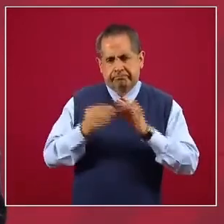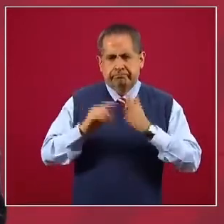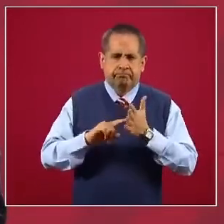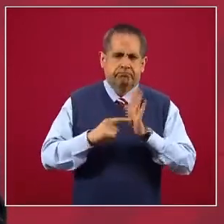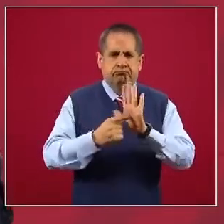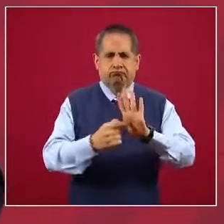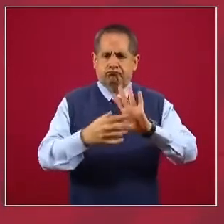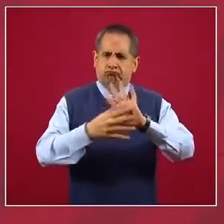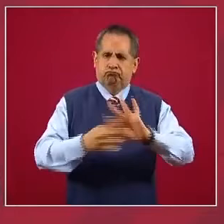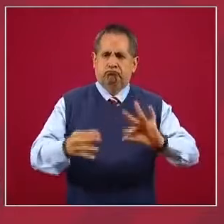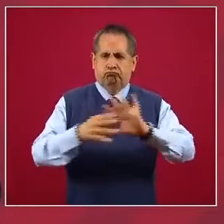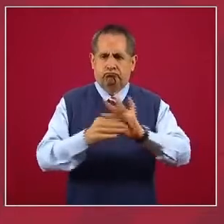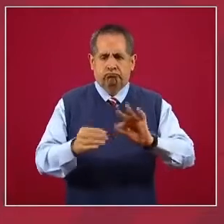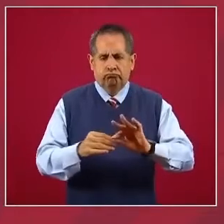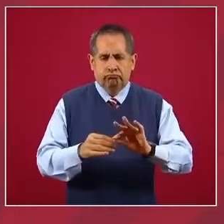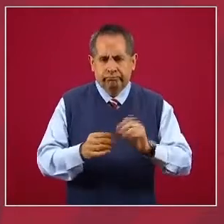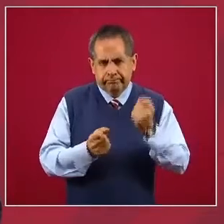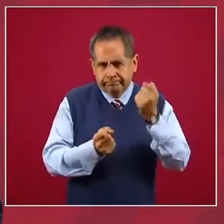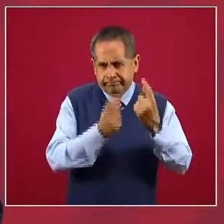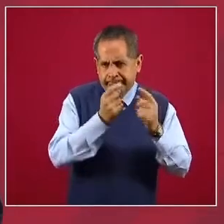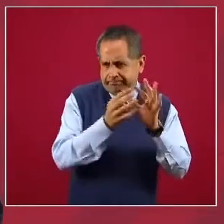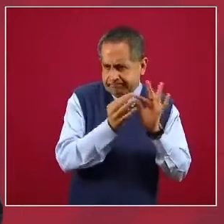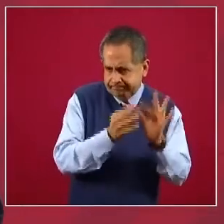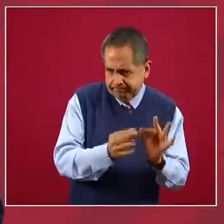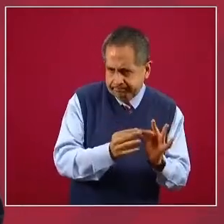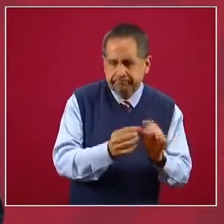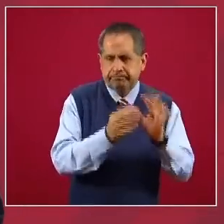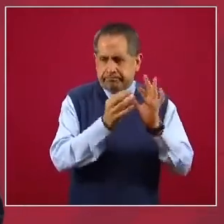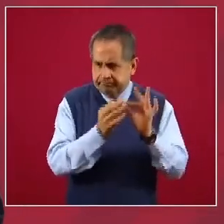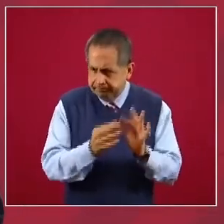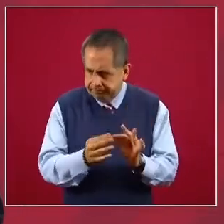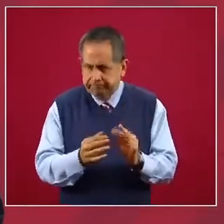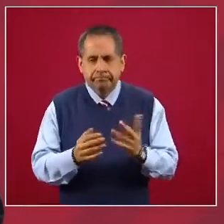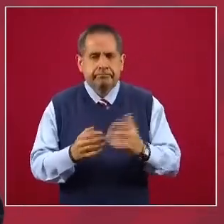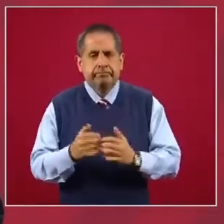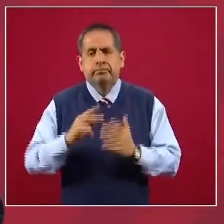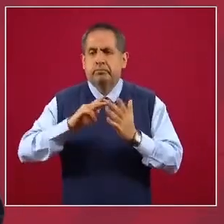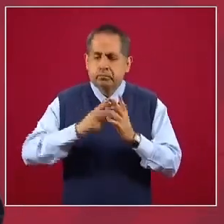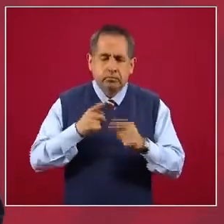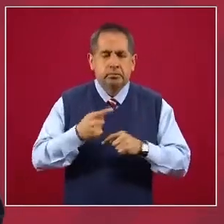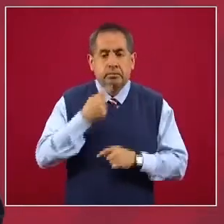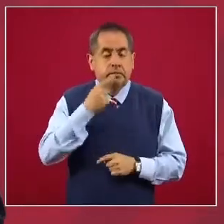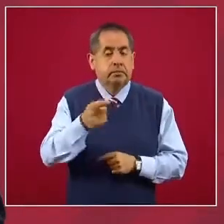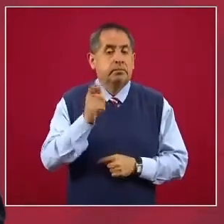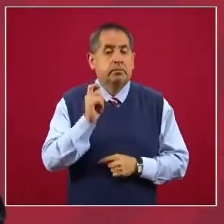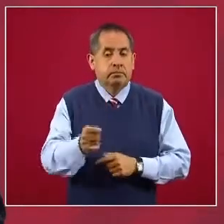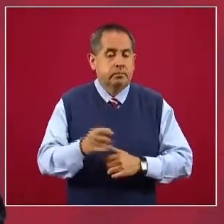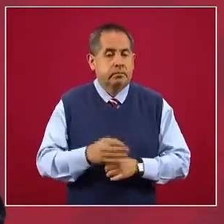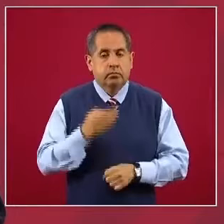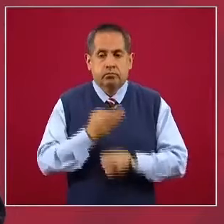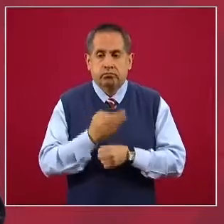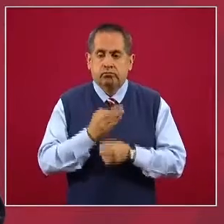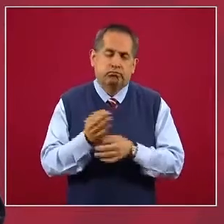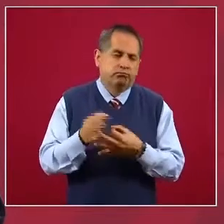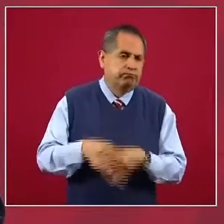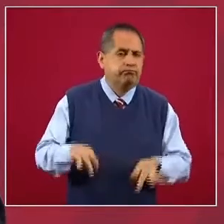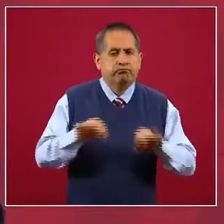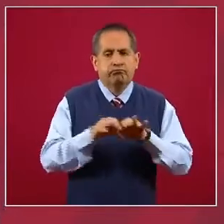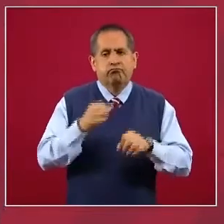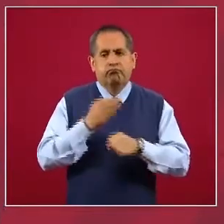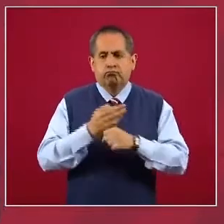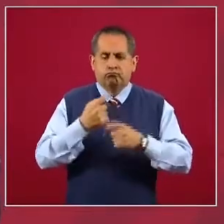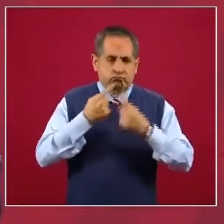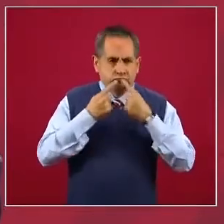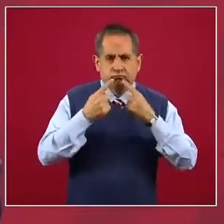y vamos a entrar en cierto detalle sobre lo que está ocurriendo y reitero que el interés, la importancia de